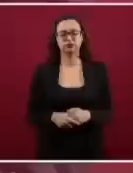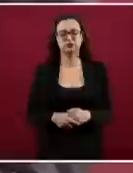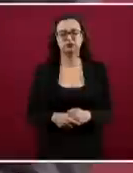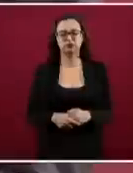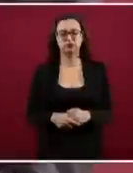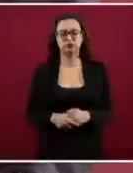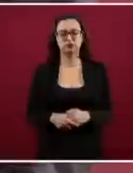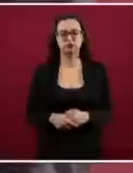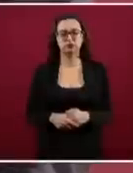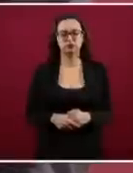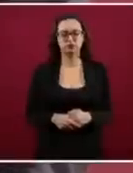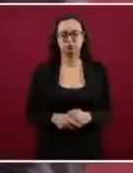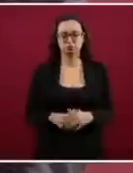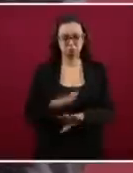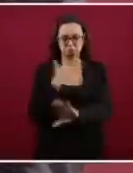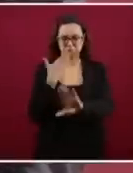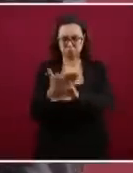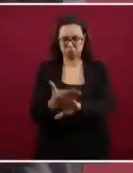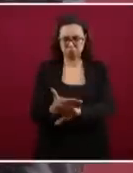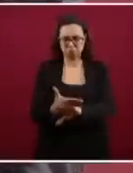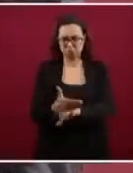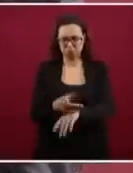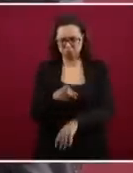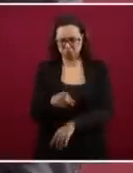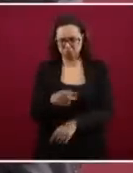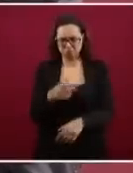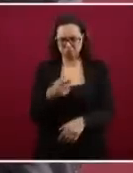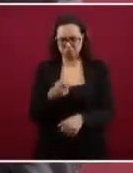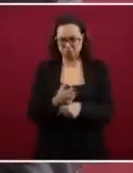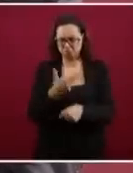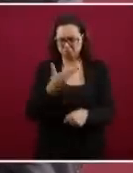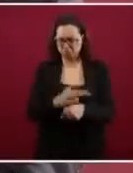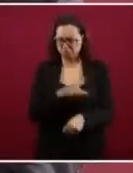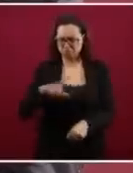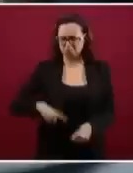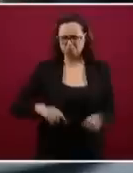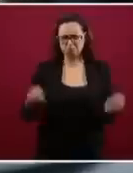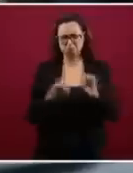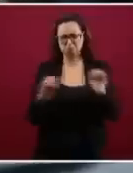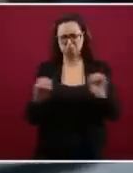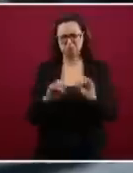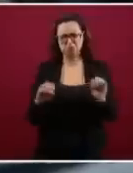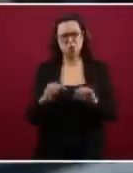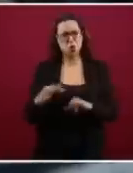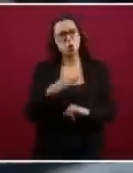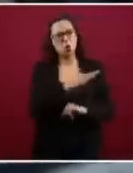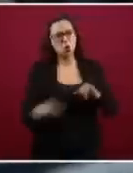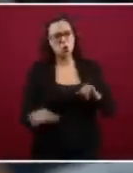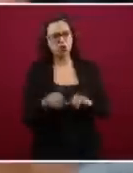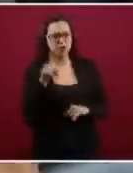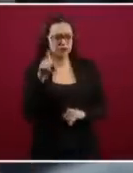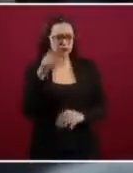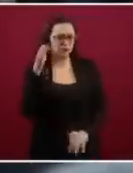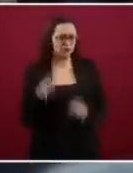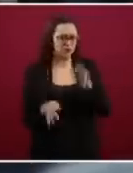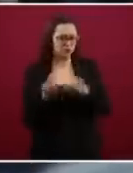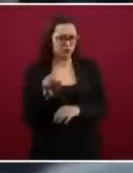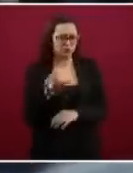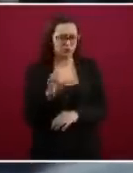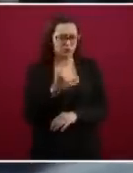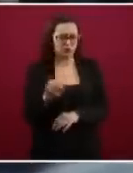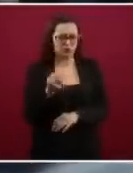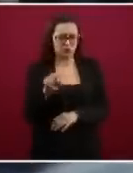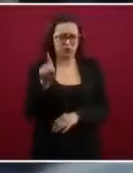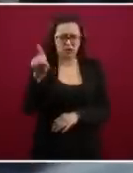contra el secretario de Gobierno. Bien, y para cerrar el tema de la Corte, ¿qué opina usted de que el ministro presidente